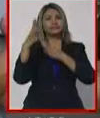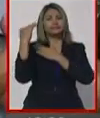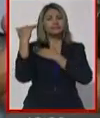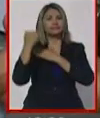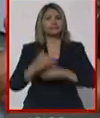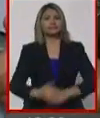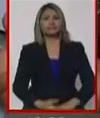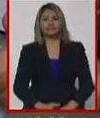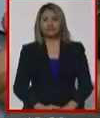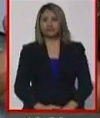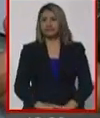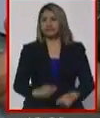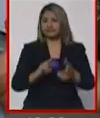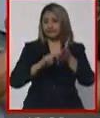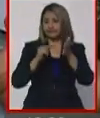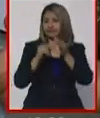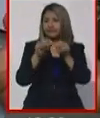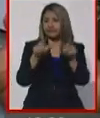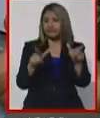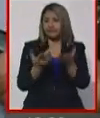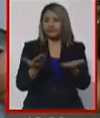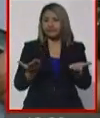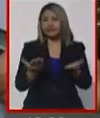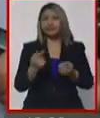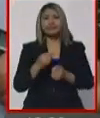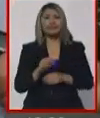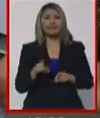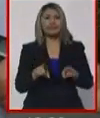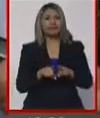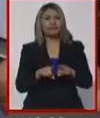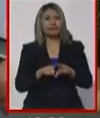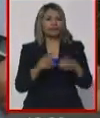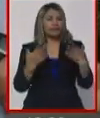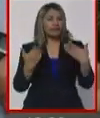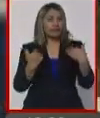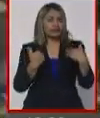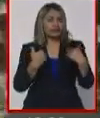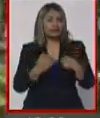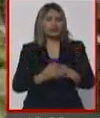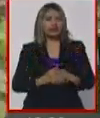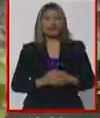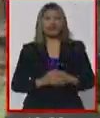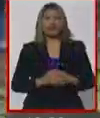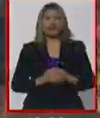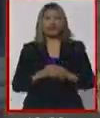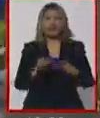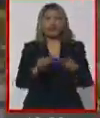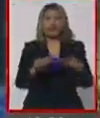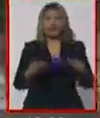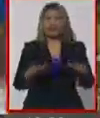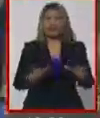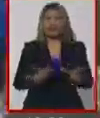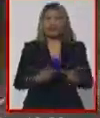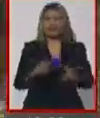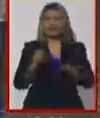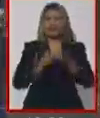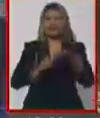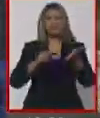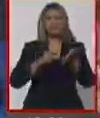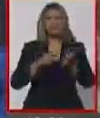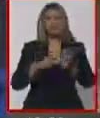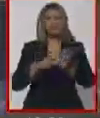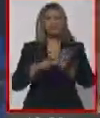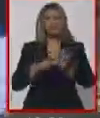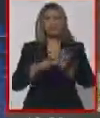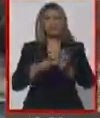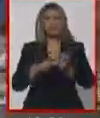Santa Cruz. Y por las características del lugar del hecho, el mismo que estarían, digamos, eran oleaban el lugar del hecho. ¿Qué significa esto? ¿Cómo se